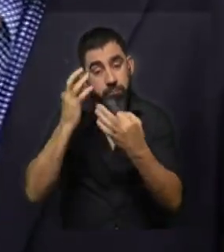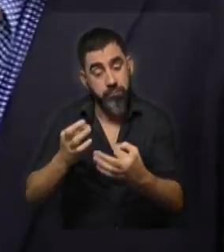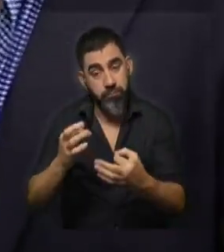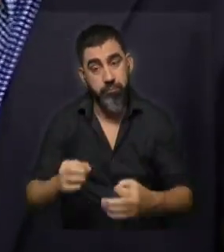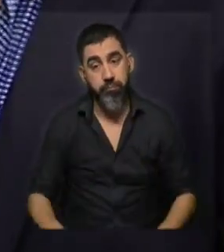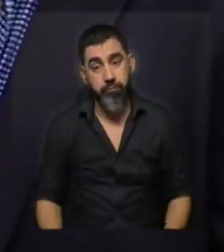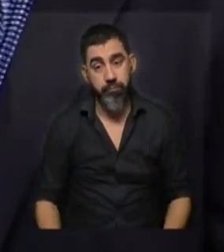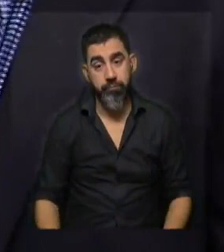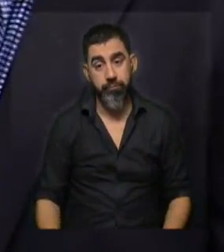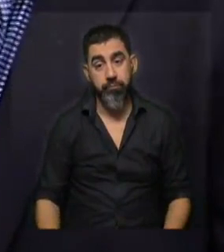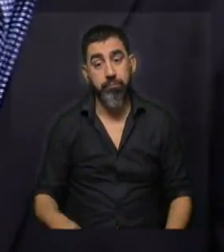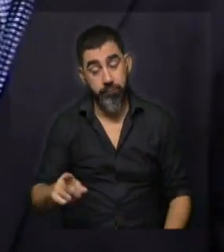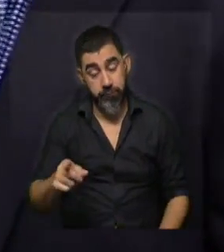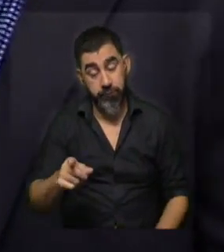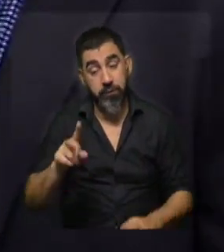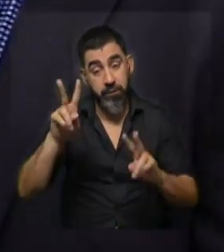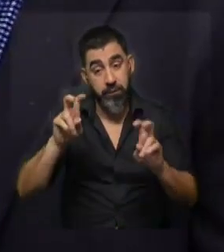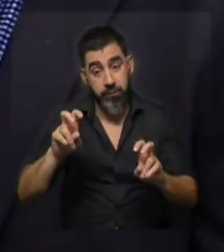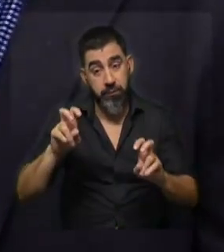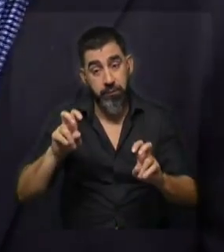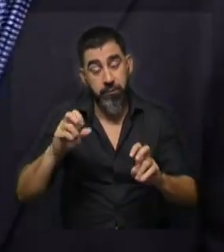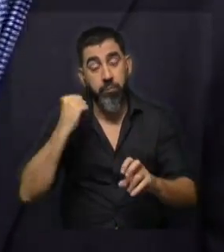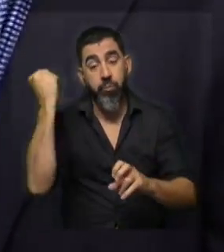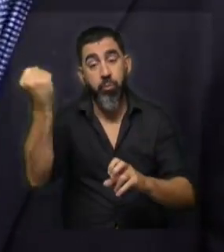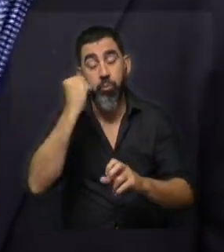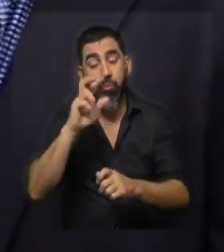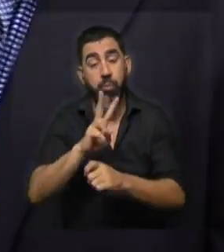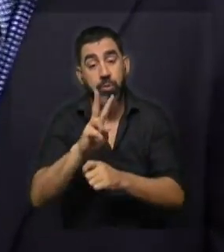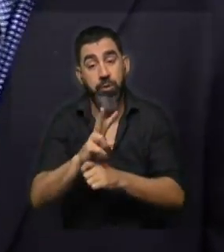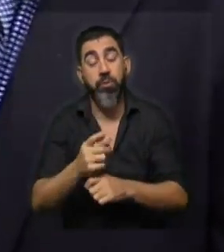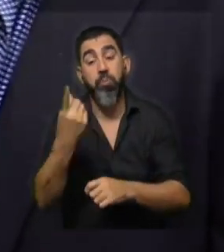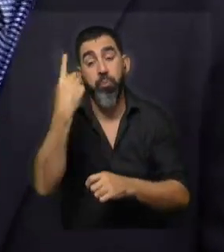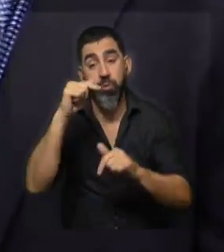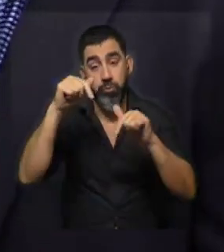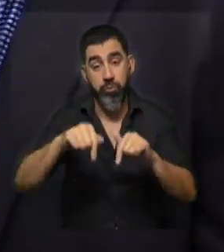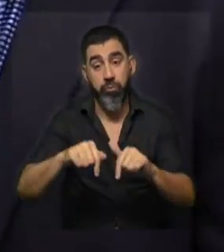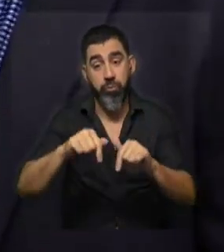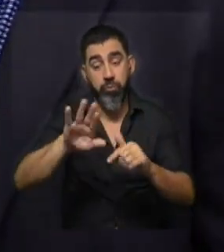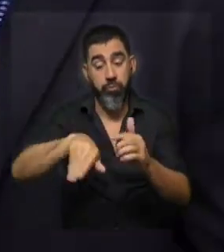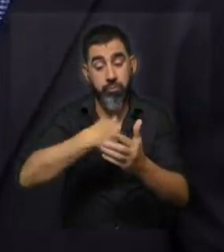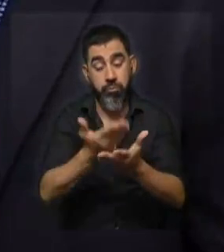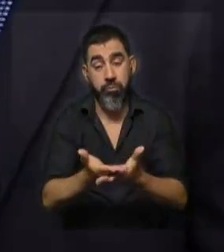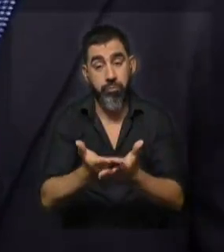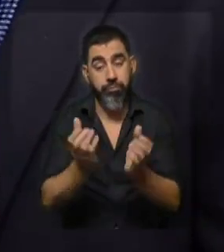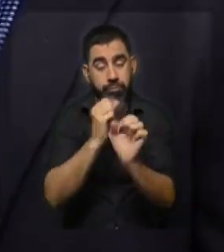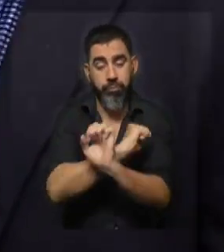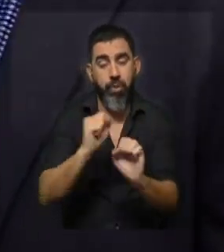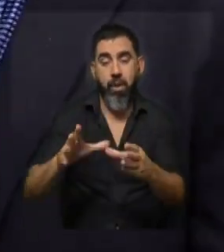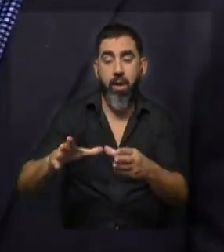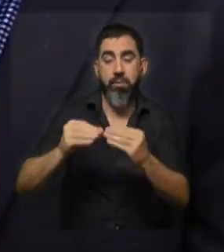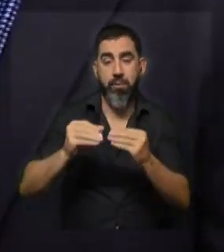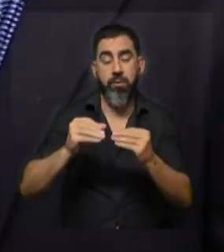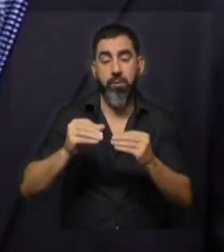proteger a nosotros nos parece que es la la defensa fundamental y por eso es que hoy estamos planteando que no podemos aceptar